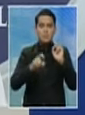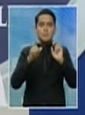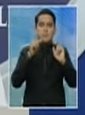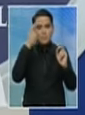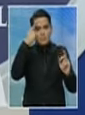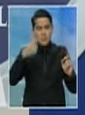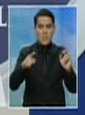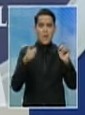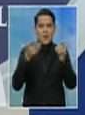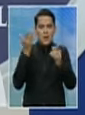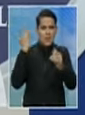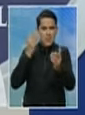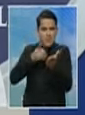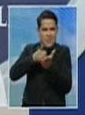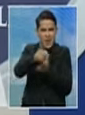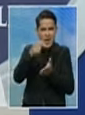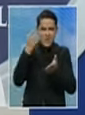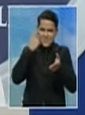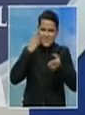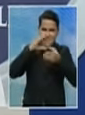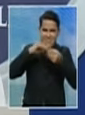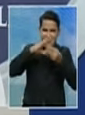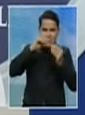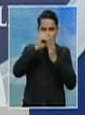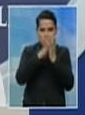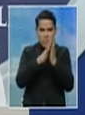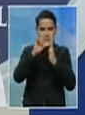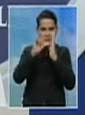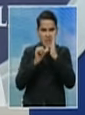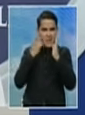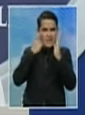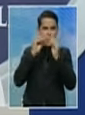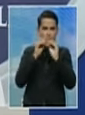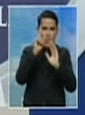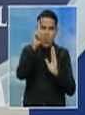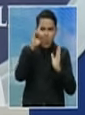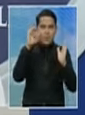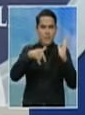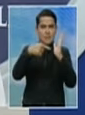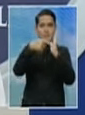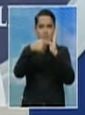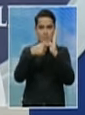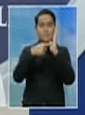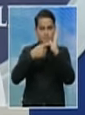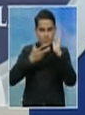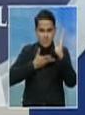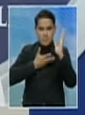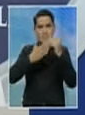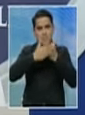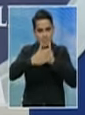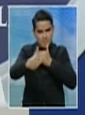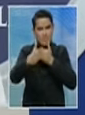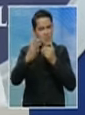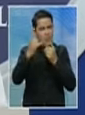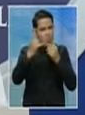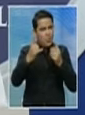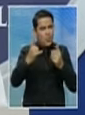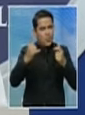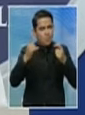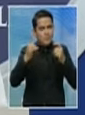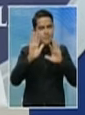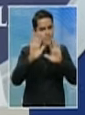garantías constitucionales enumeradas en el artículo 1 del presente decreto ejecutivo tiene las siguientes excepciones.